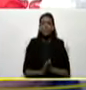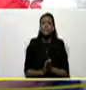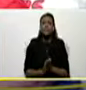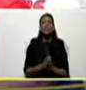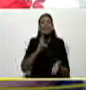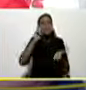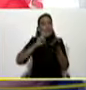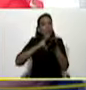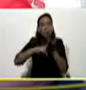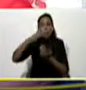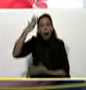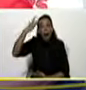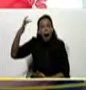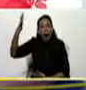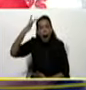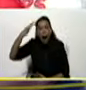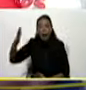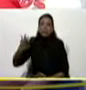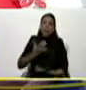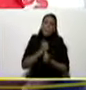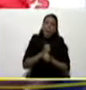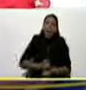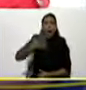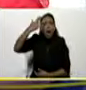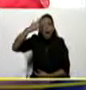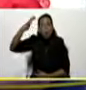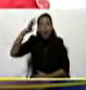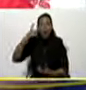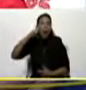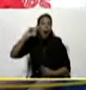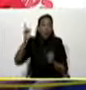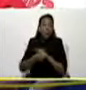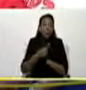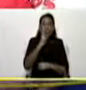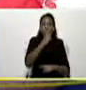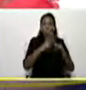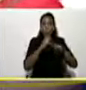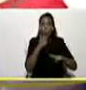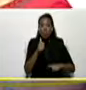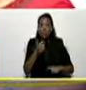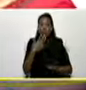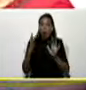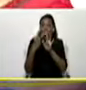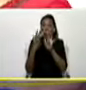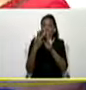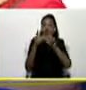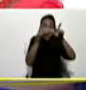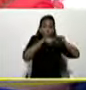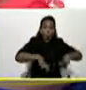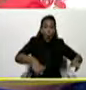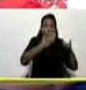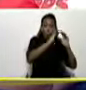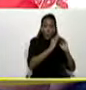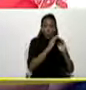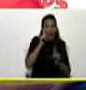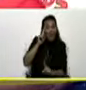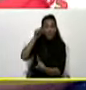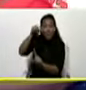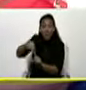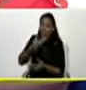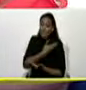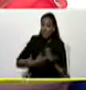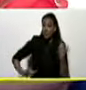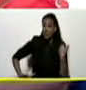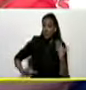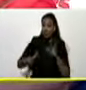¿Verdad que es un sueño? Es un sueño. Claro, porque el 1x10 es el contacto de ustedes directo conmigo,